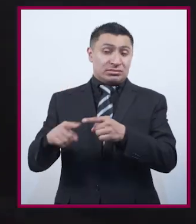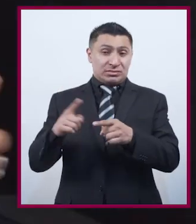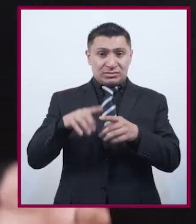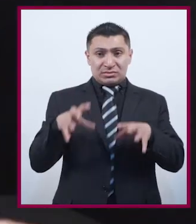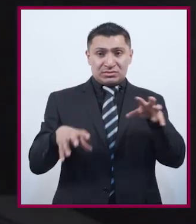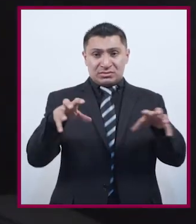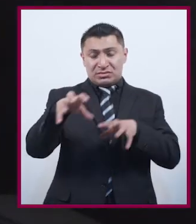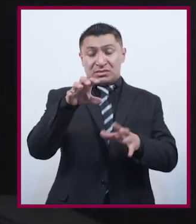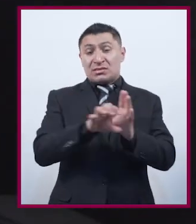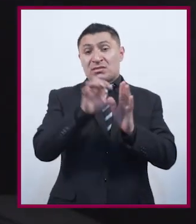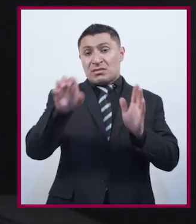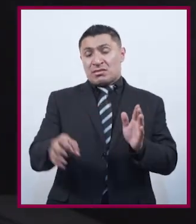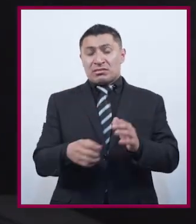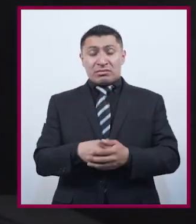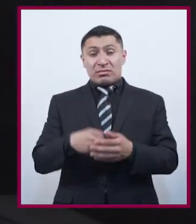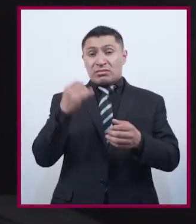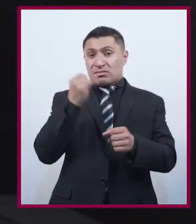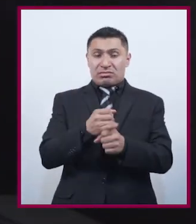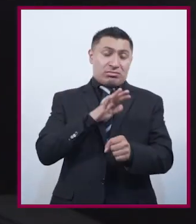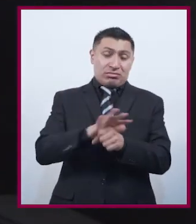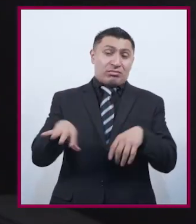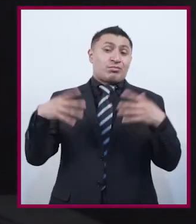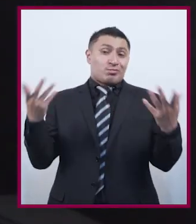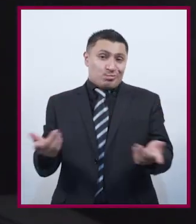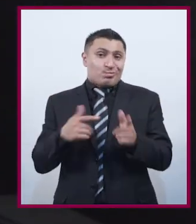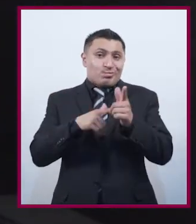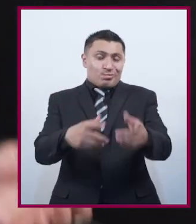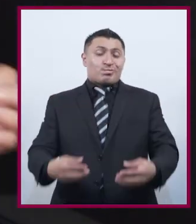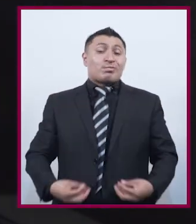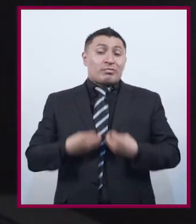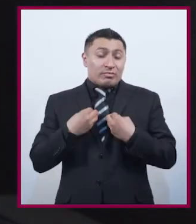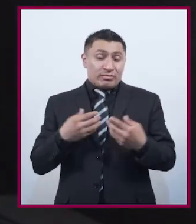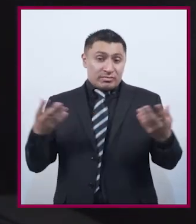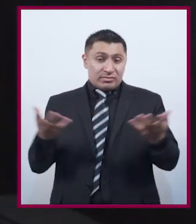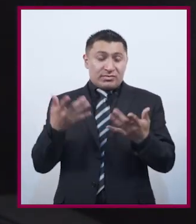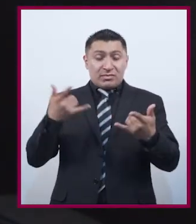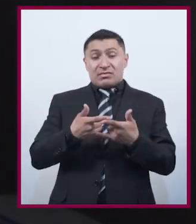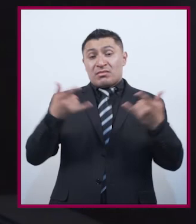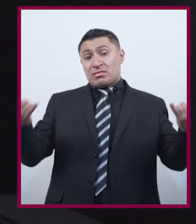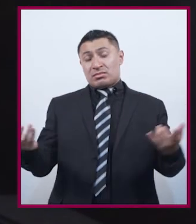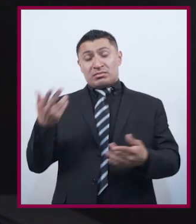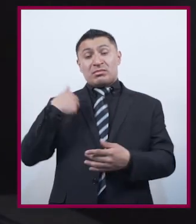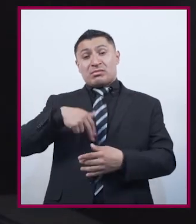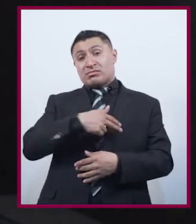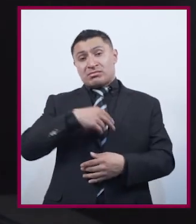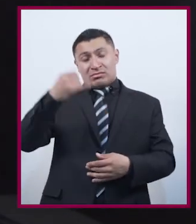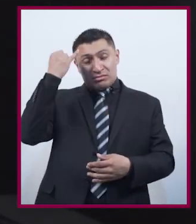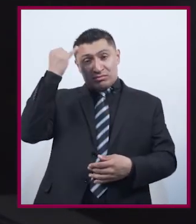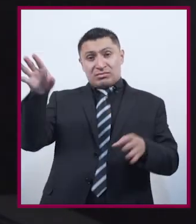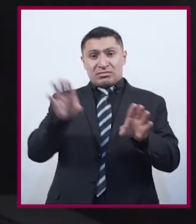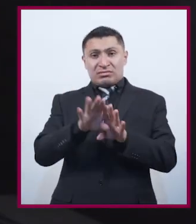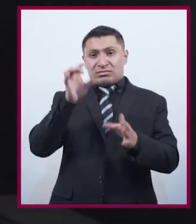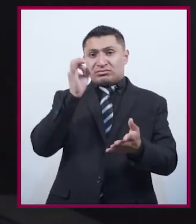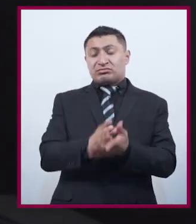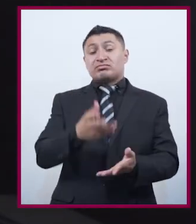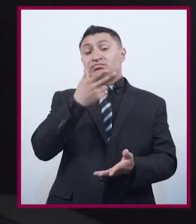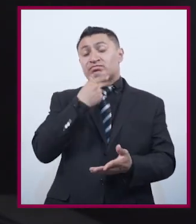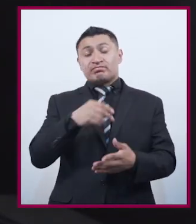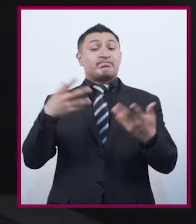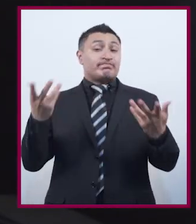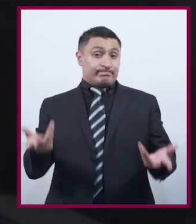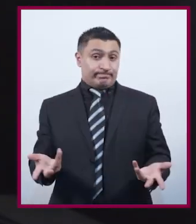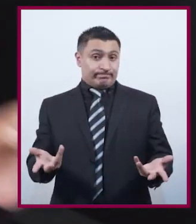simbólico. Por ejemplo, resulta imposible seguir viviendo o construyendo nuestra historia desde una perspectiva